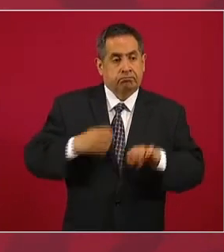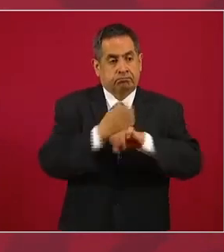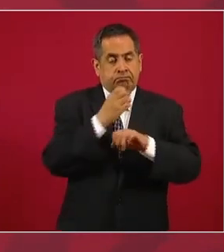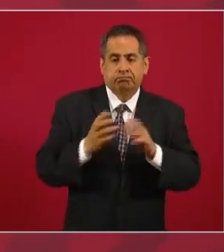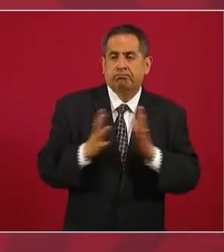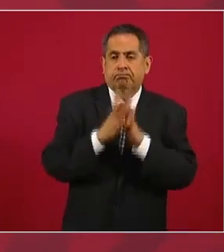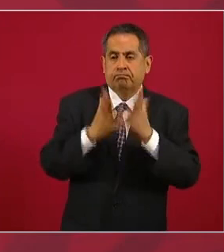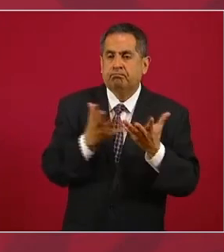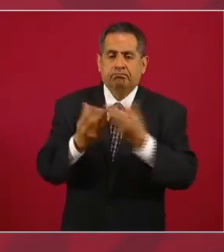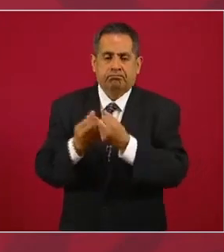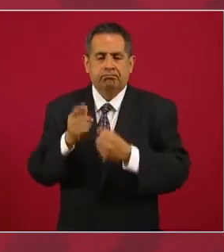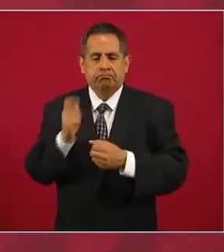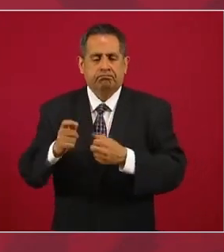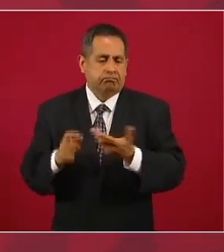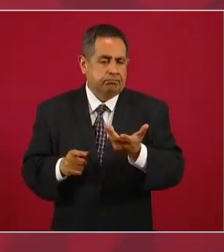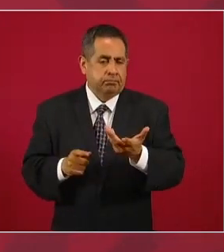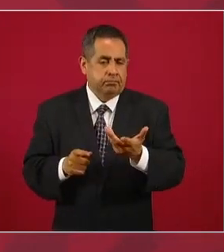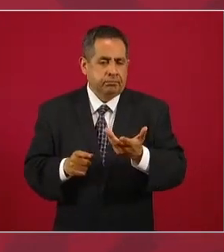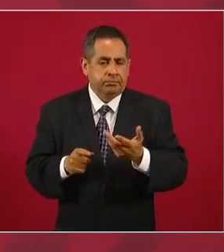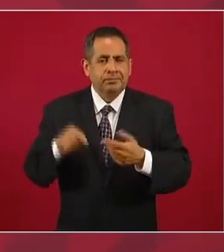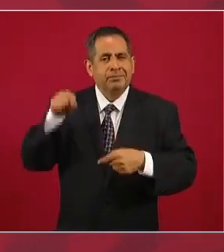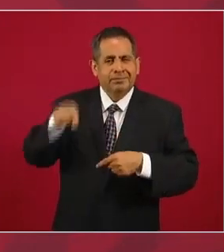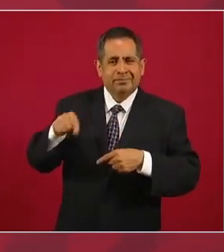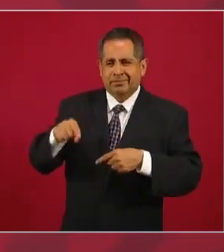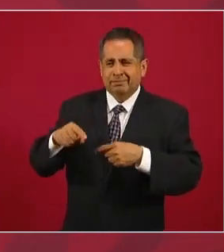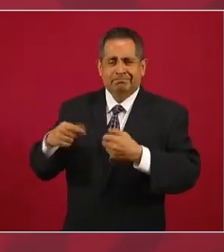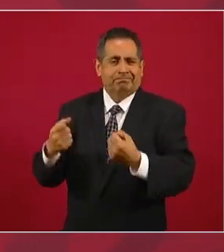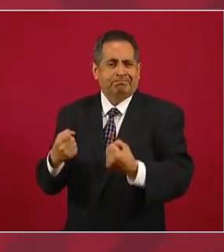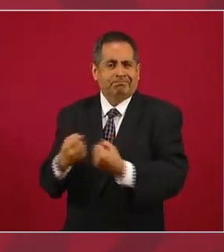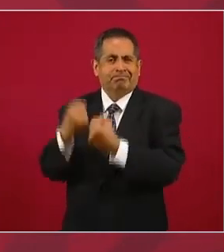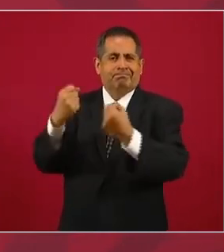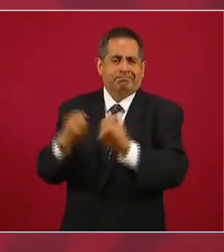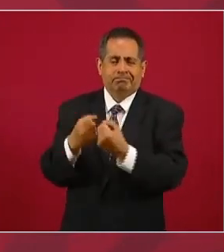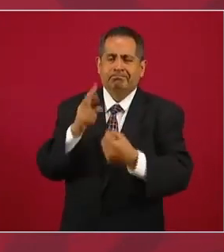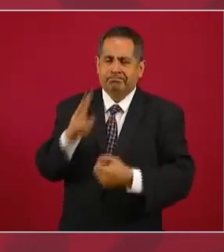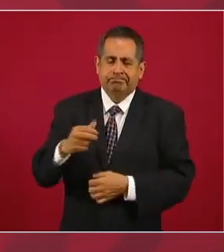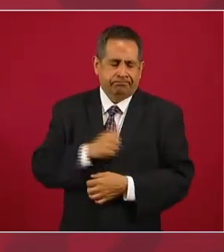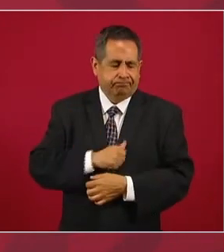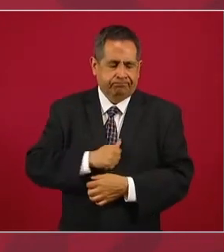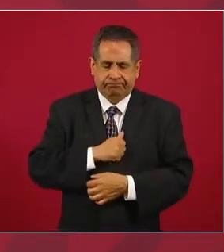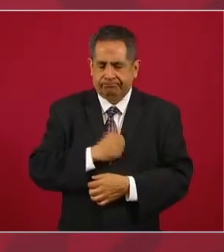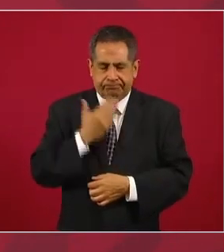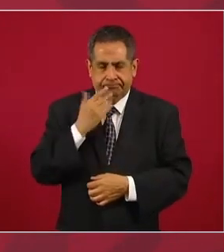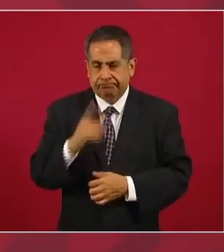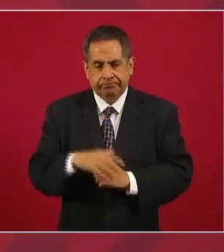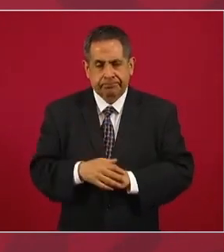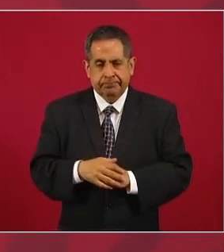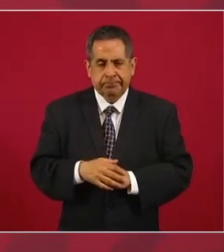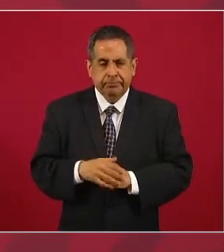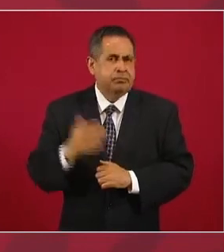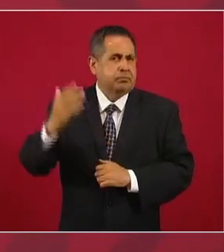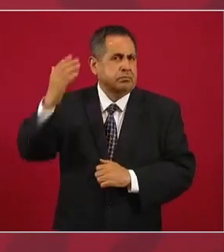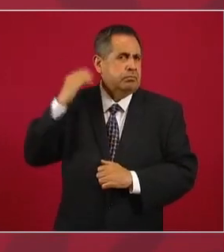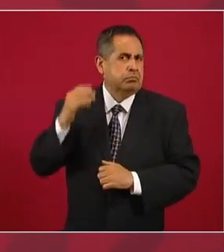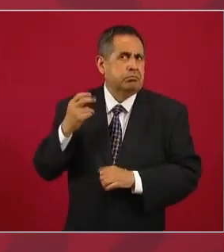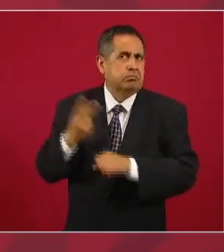Es una división, es un enfrentamiento muy lamentable. No pasaba